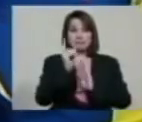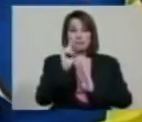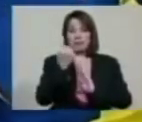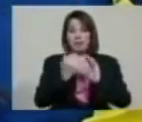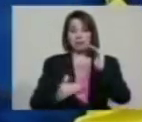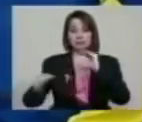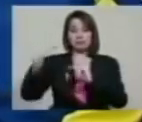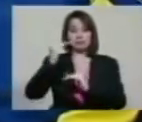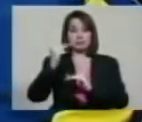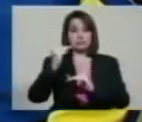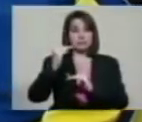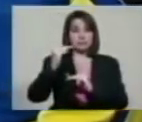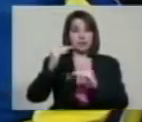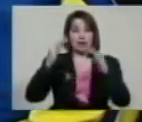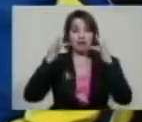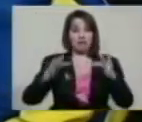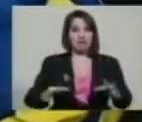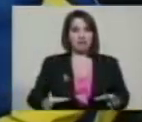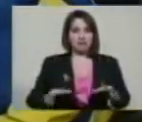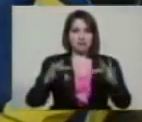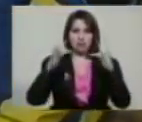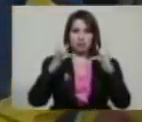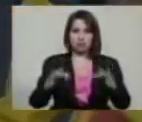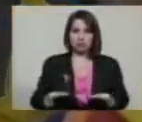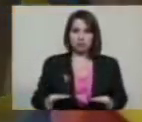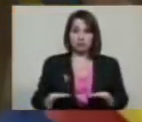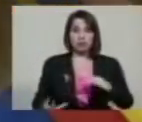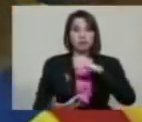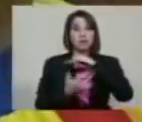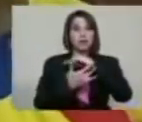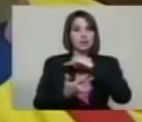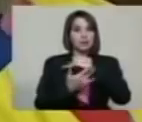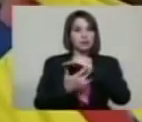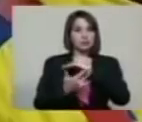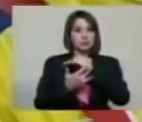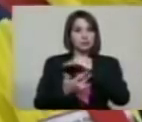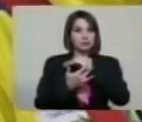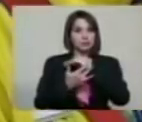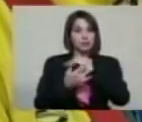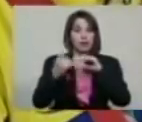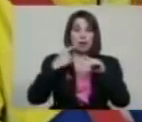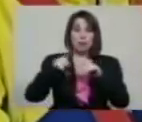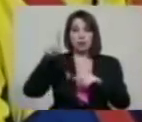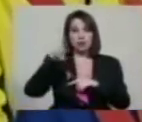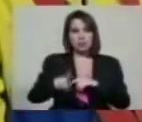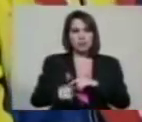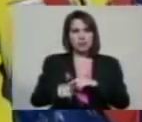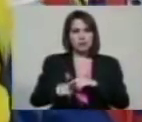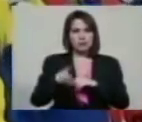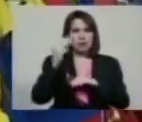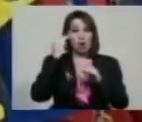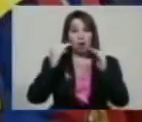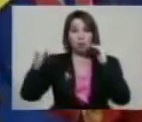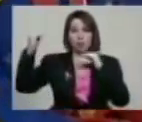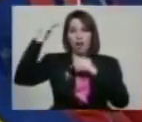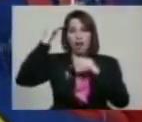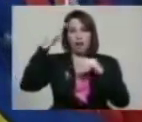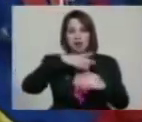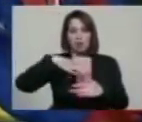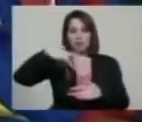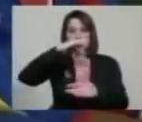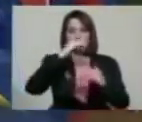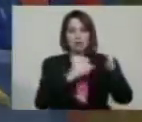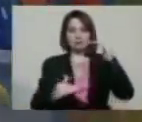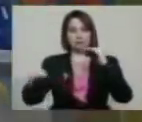de primera línea física, técnica, pero también de primera línea moral, espiritual.